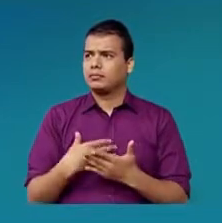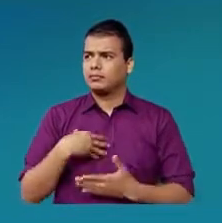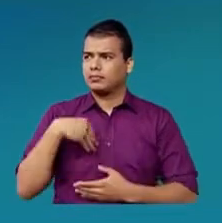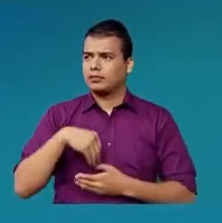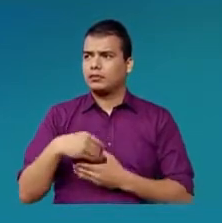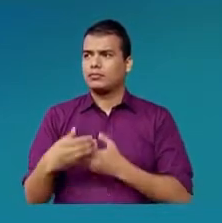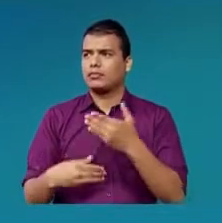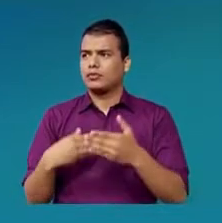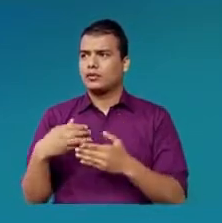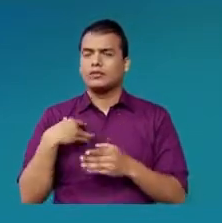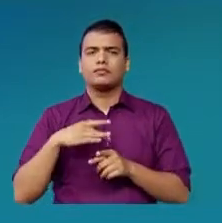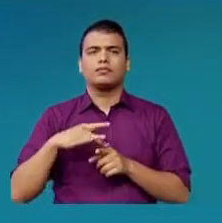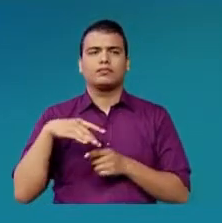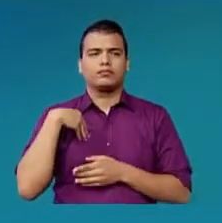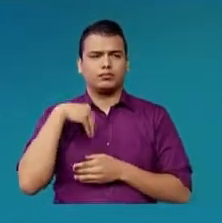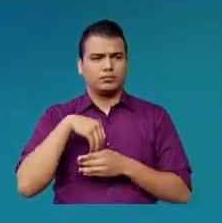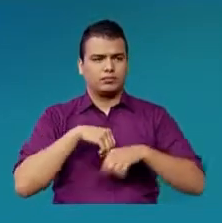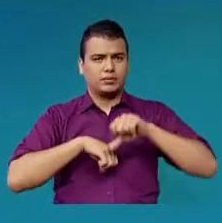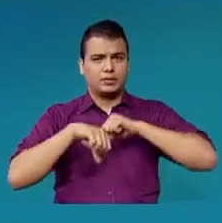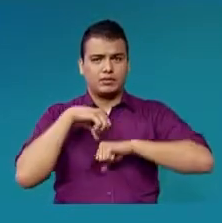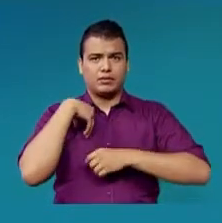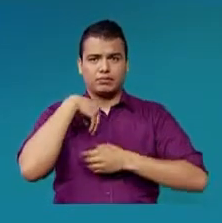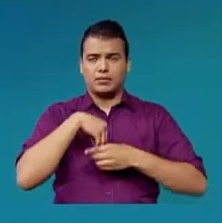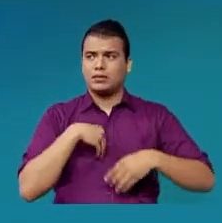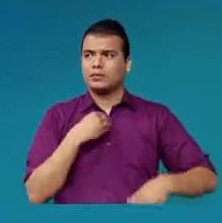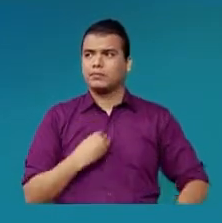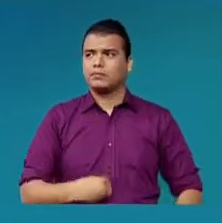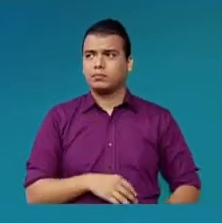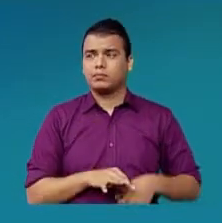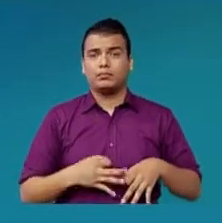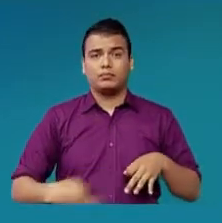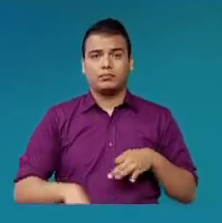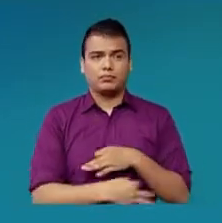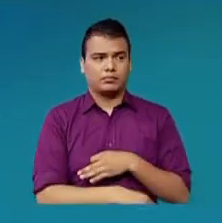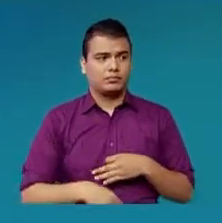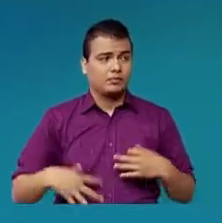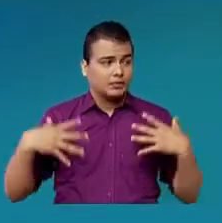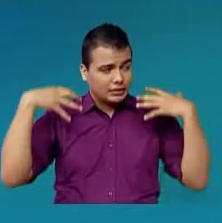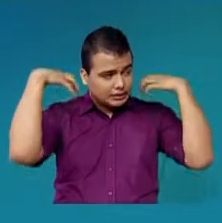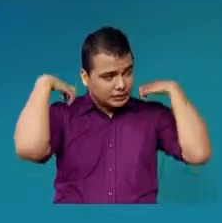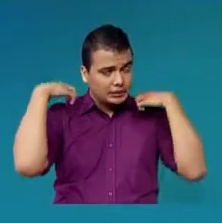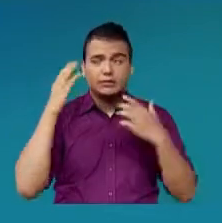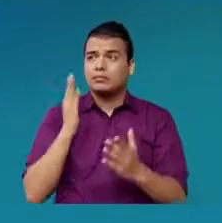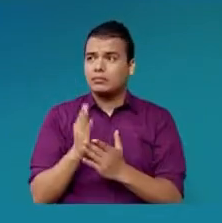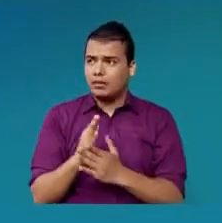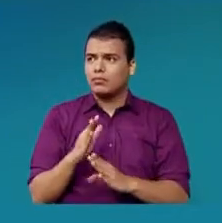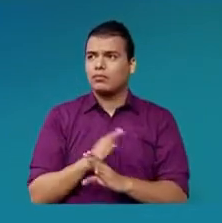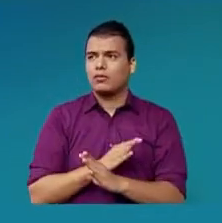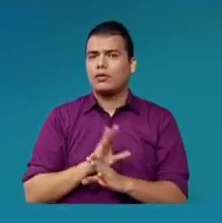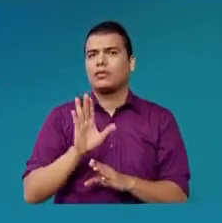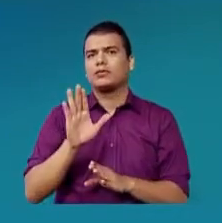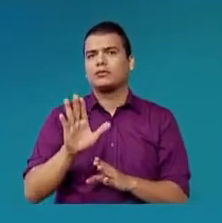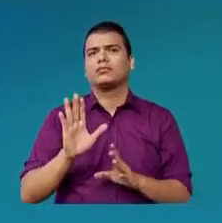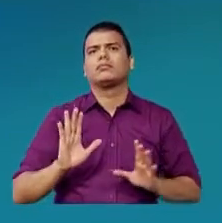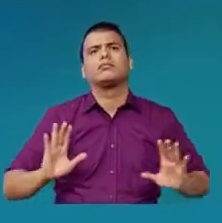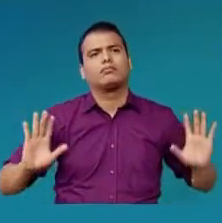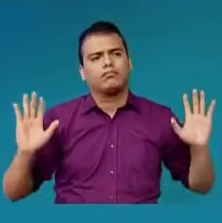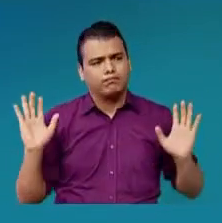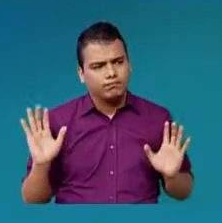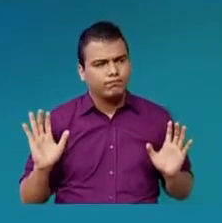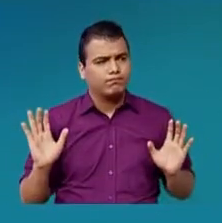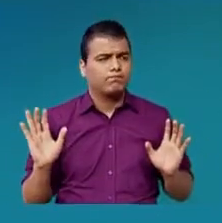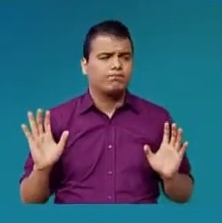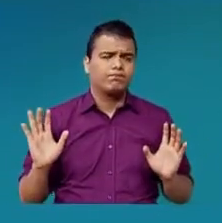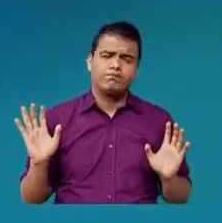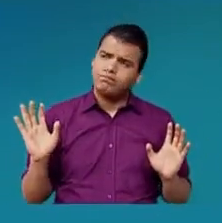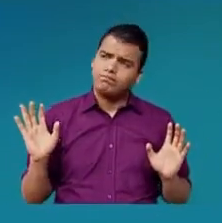que regulan el sistema nervioso en el intestino. Está estresado, mejor dicho, muchos problemas graves. Muchos entonces, problemas. Por eso, y quizás en